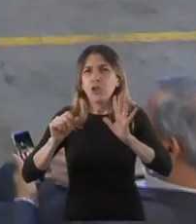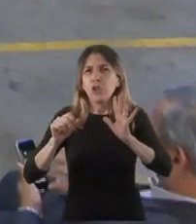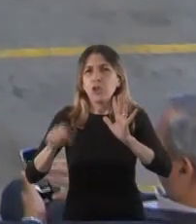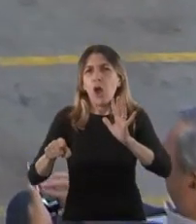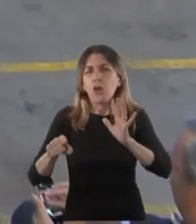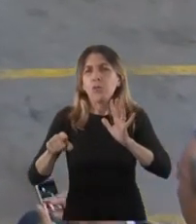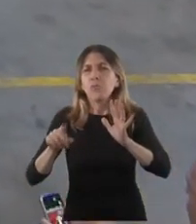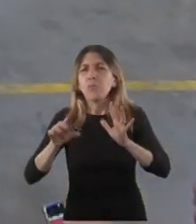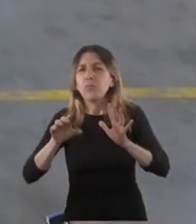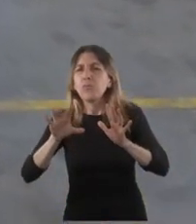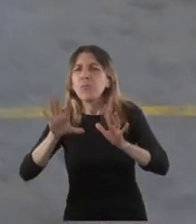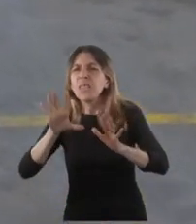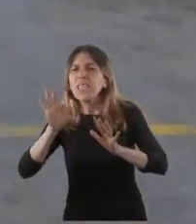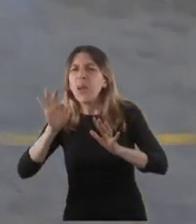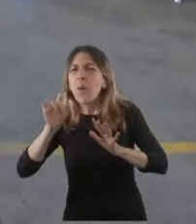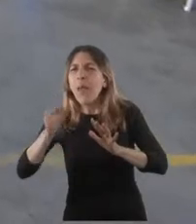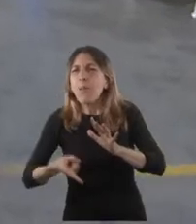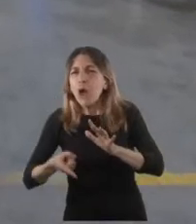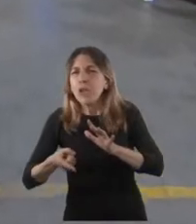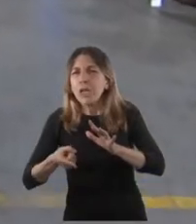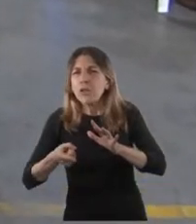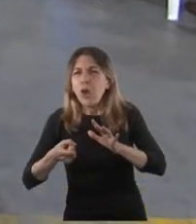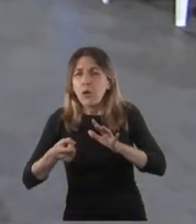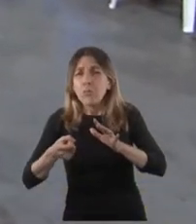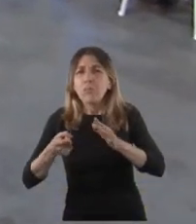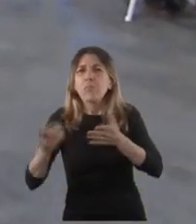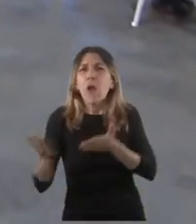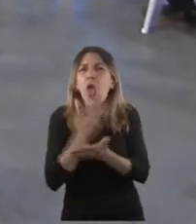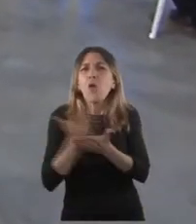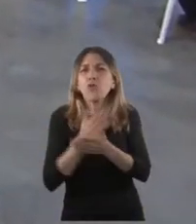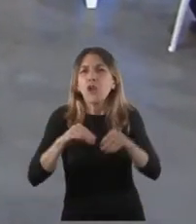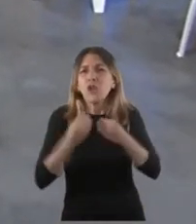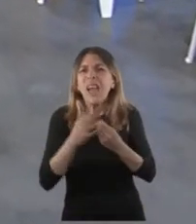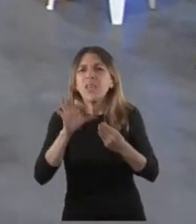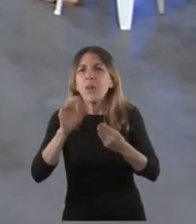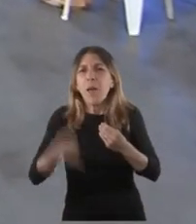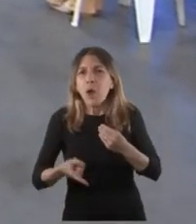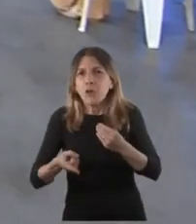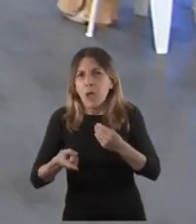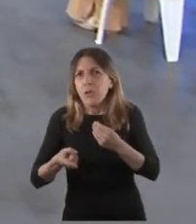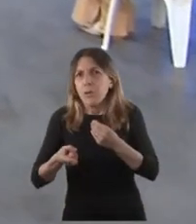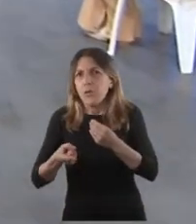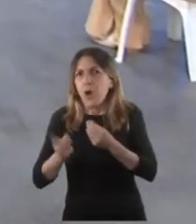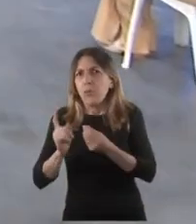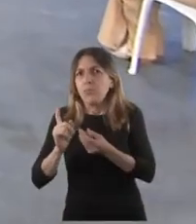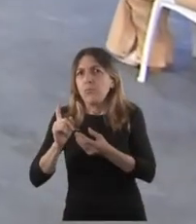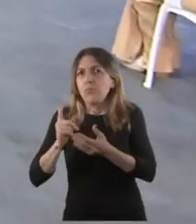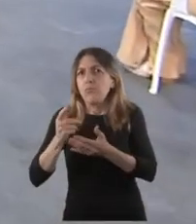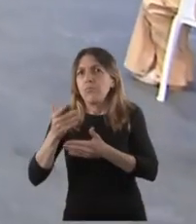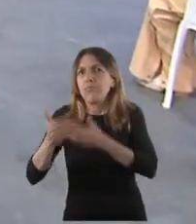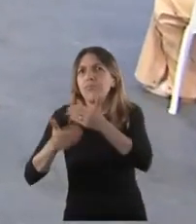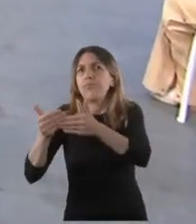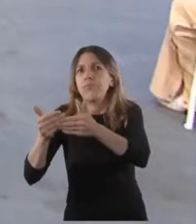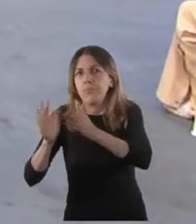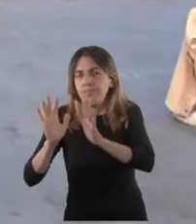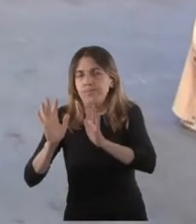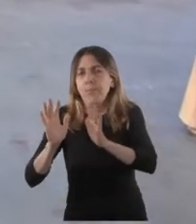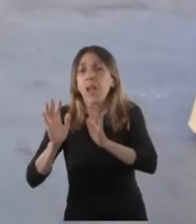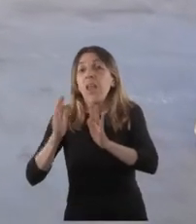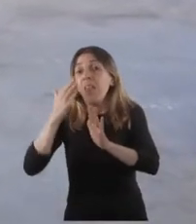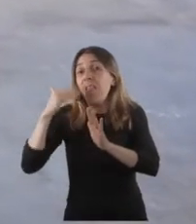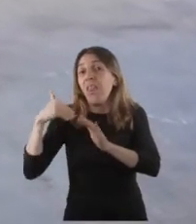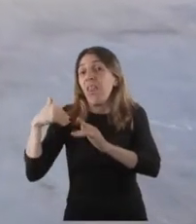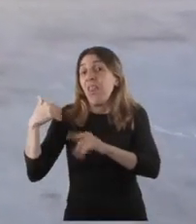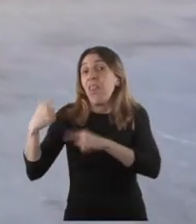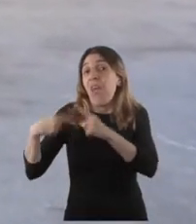un 50%. ¿Sí? Vino el cambio, lógicamente, y en